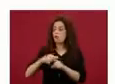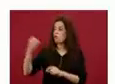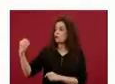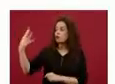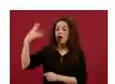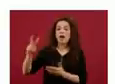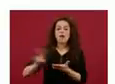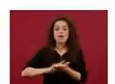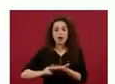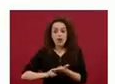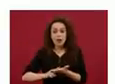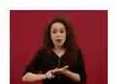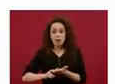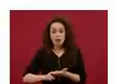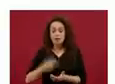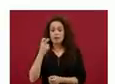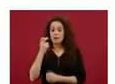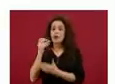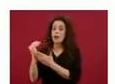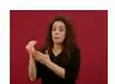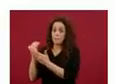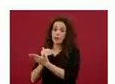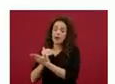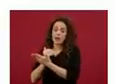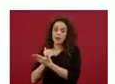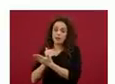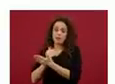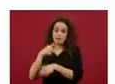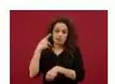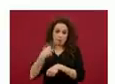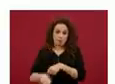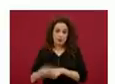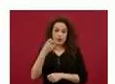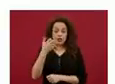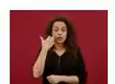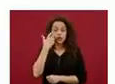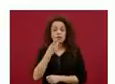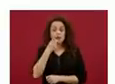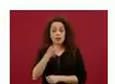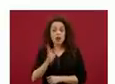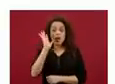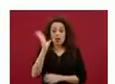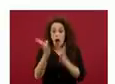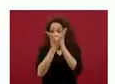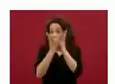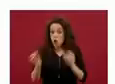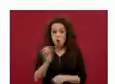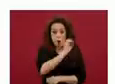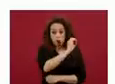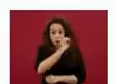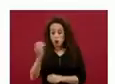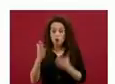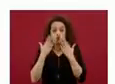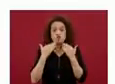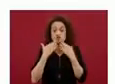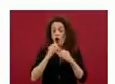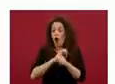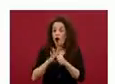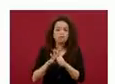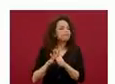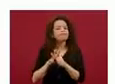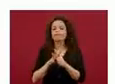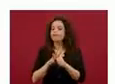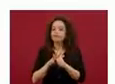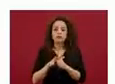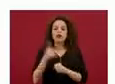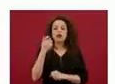de los riesgos. Hay que recordar siempre, esto no significa riesgo cero, esto significa que